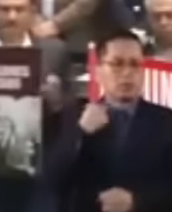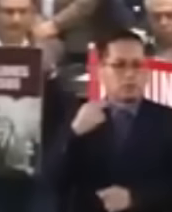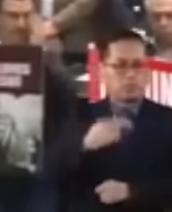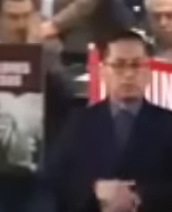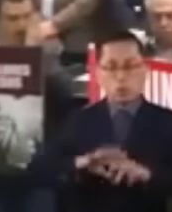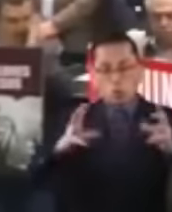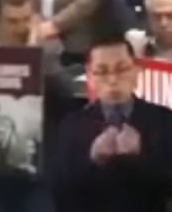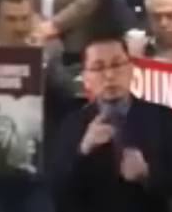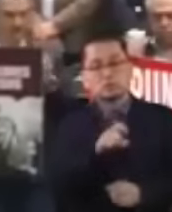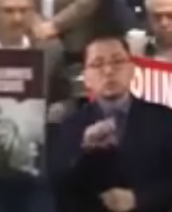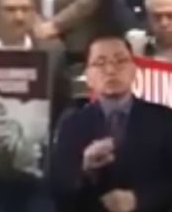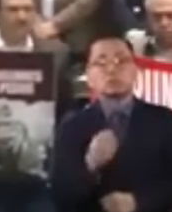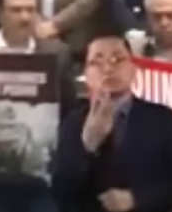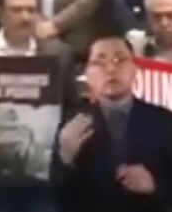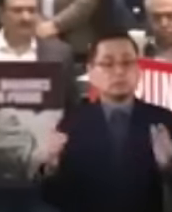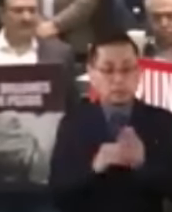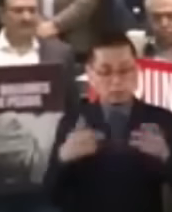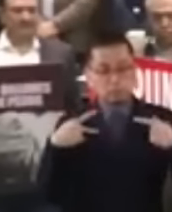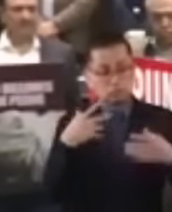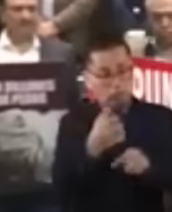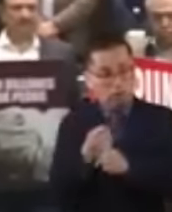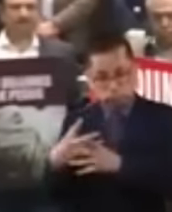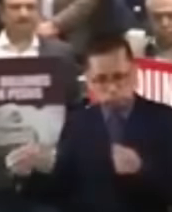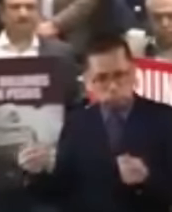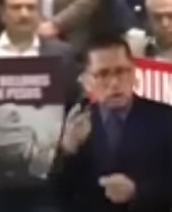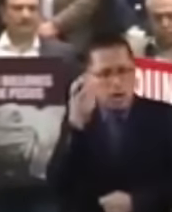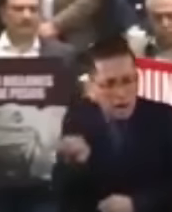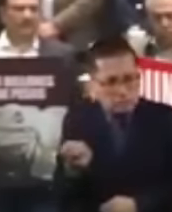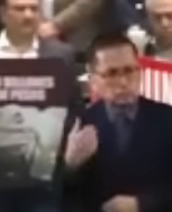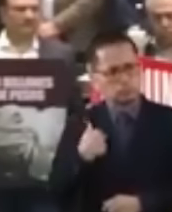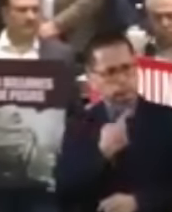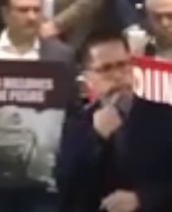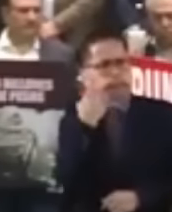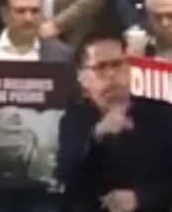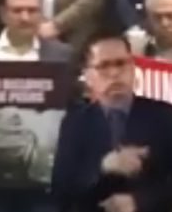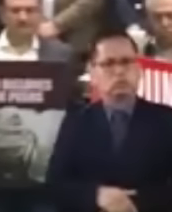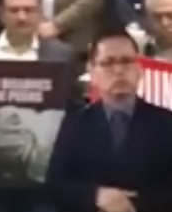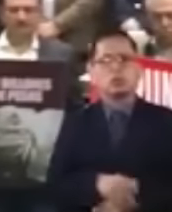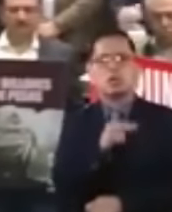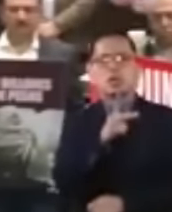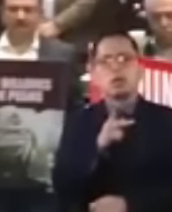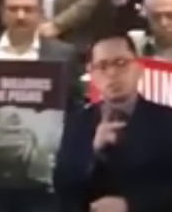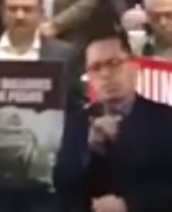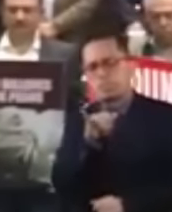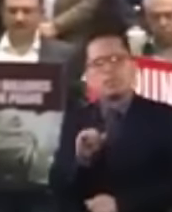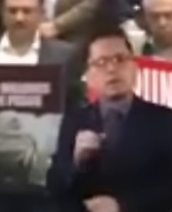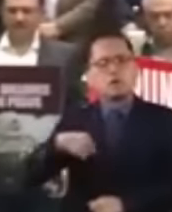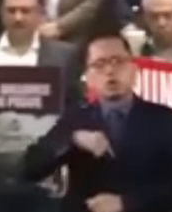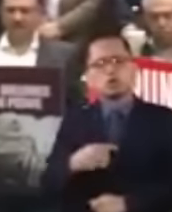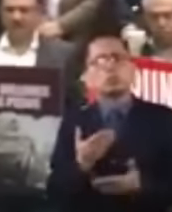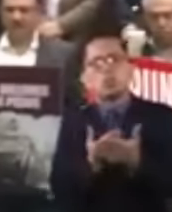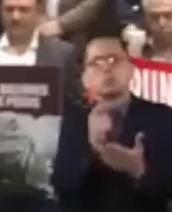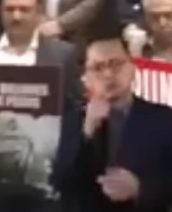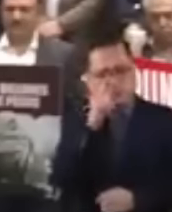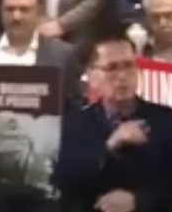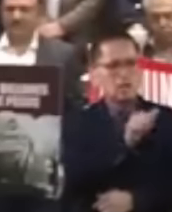133,000 desaparecidas y desaparecidos. ¿Qué propone el PRI? Que le quiten al AIFA, que le quiten al Tren Maya, todos